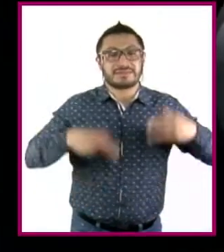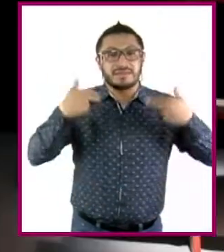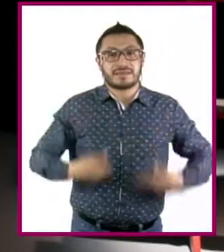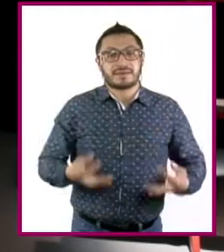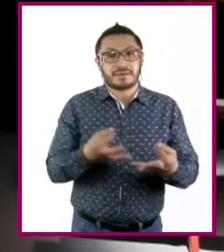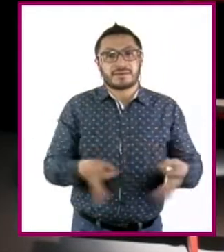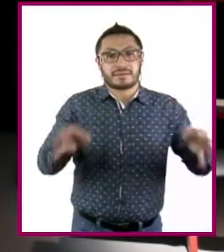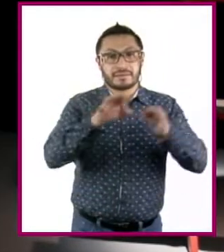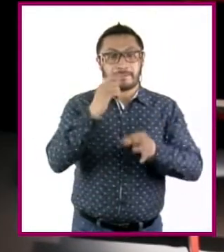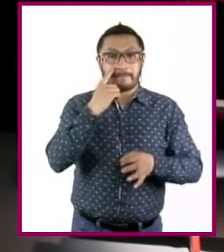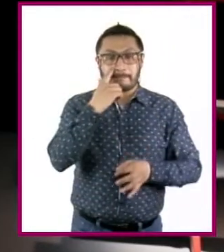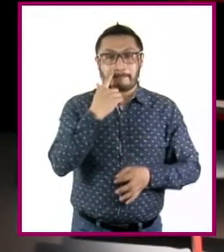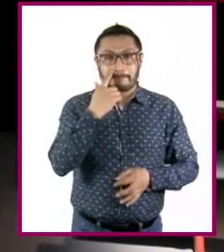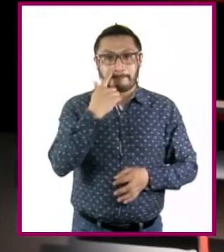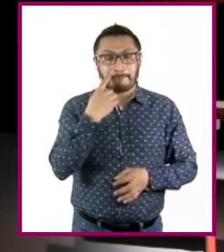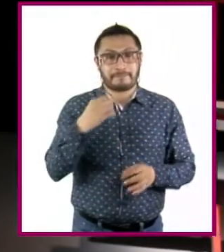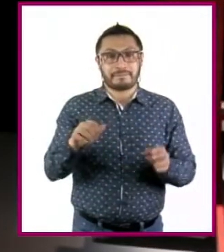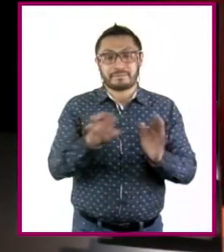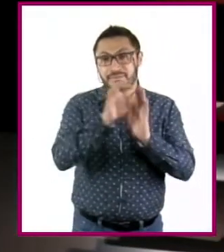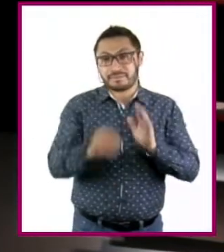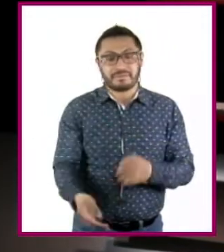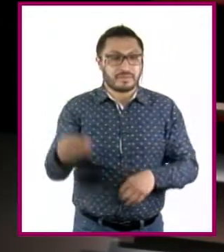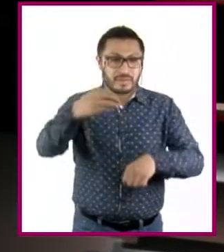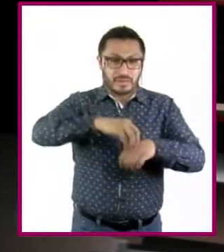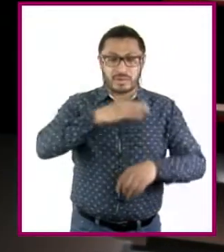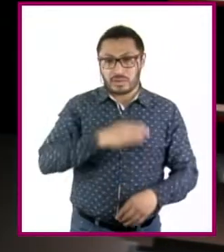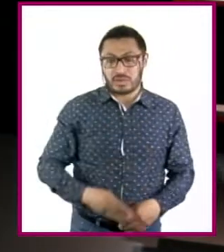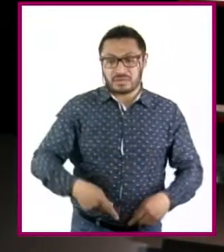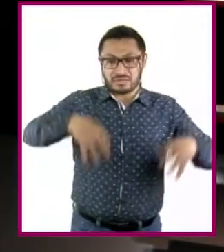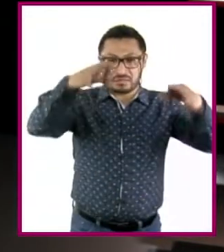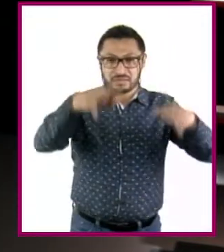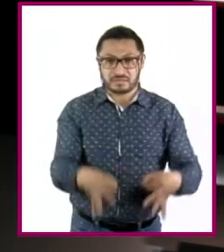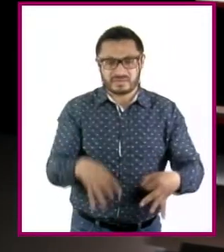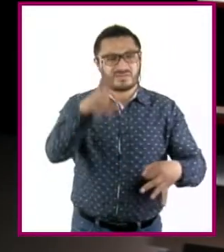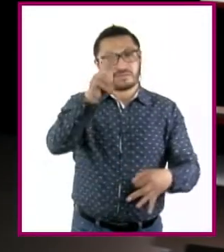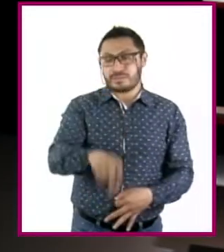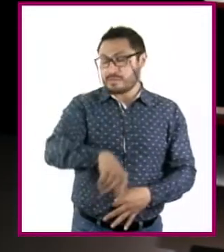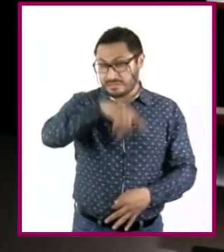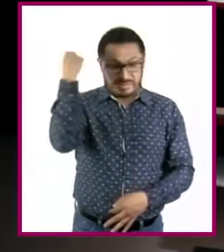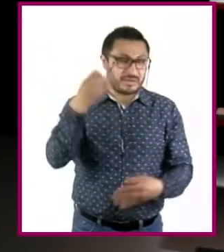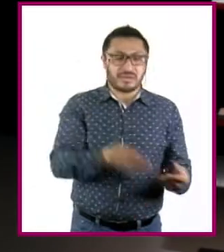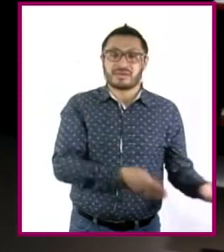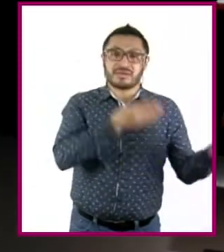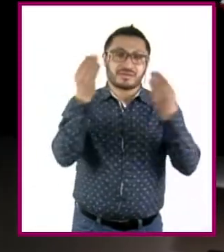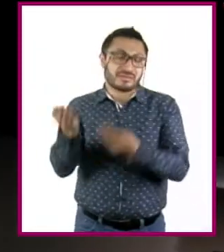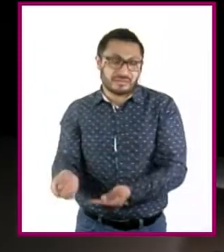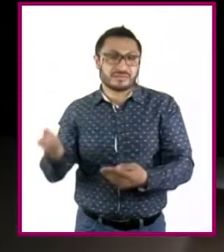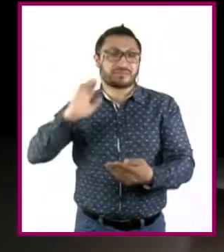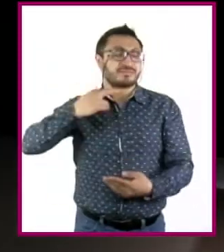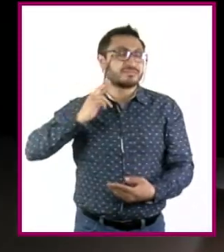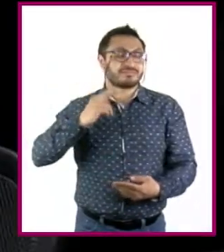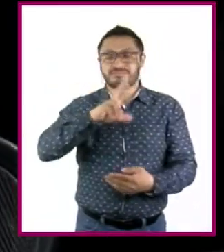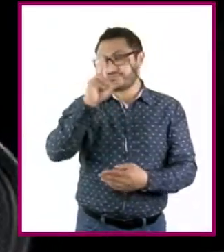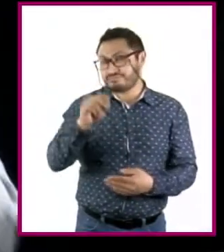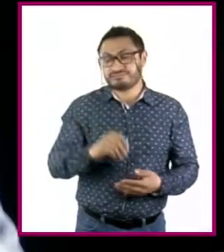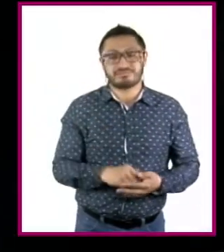importantes, como la impartición de justicia, que no es tan fácil dejar en manos de las inteligencias